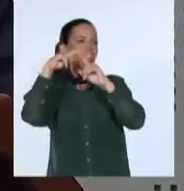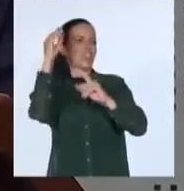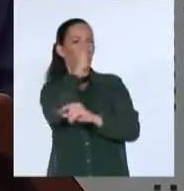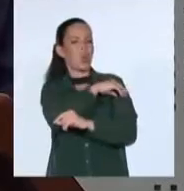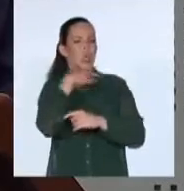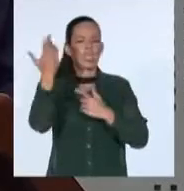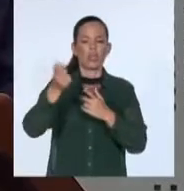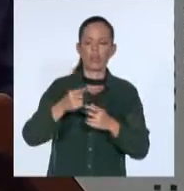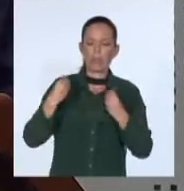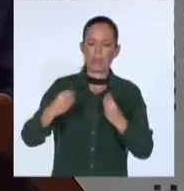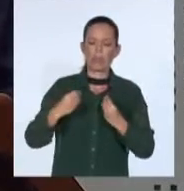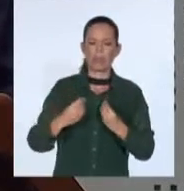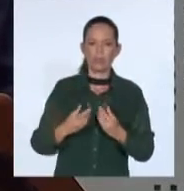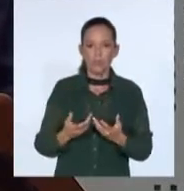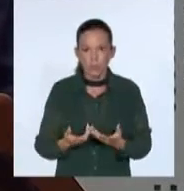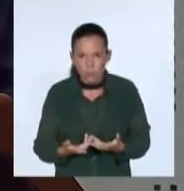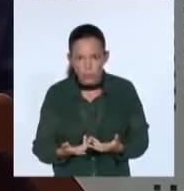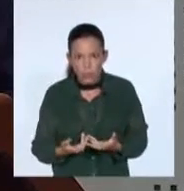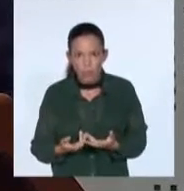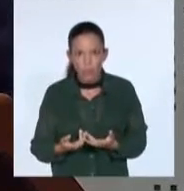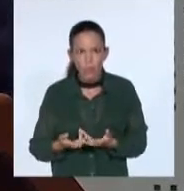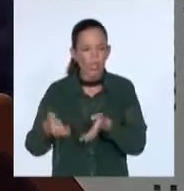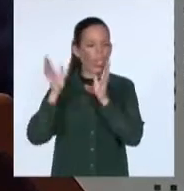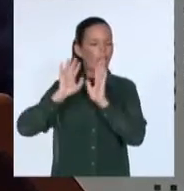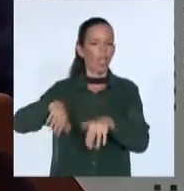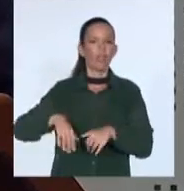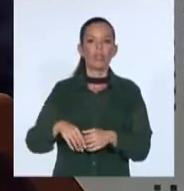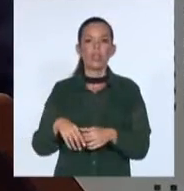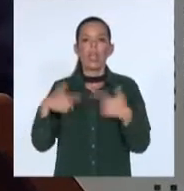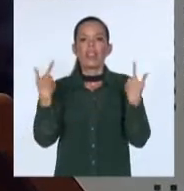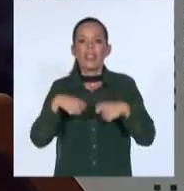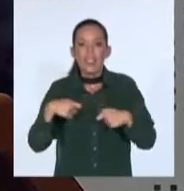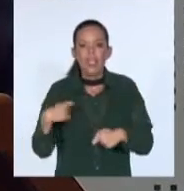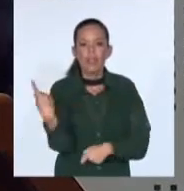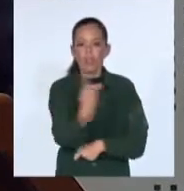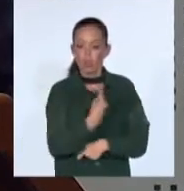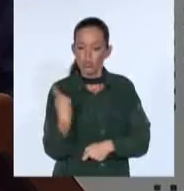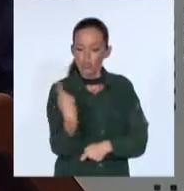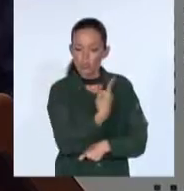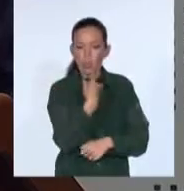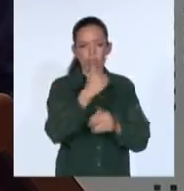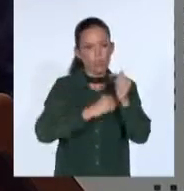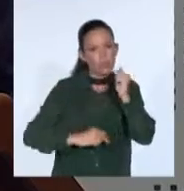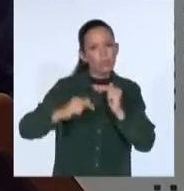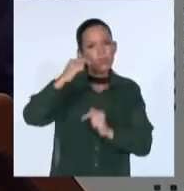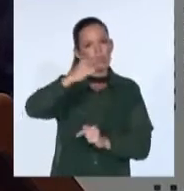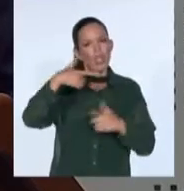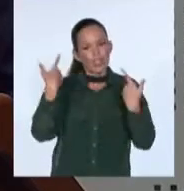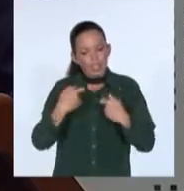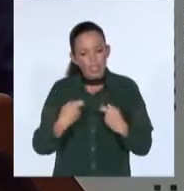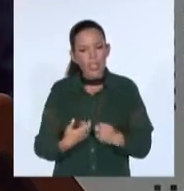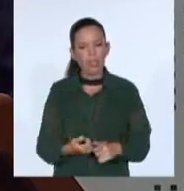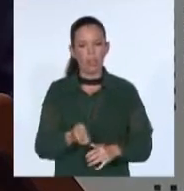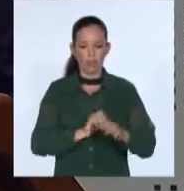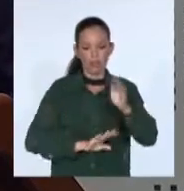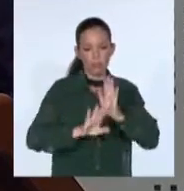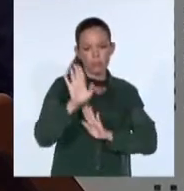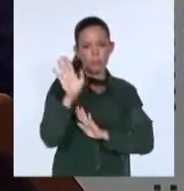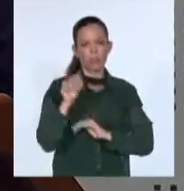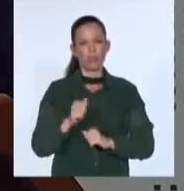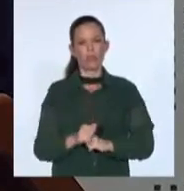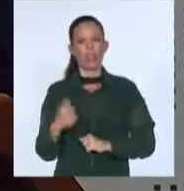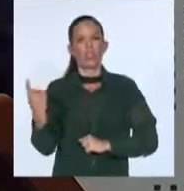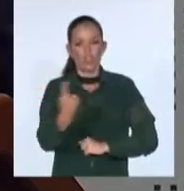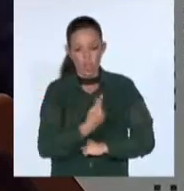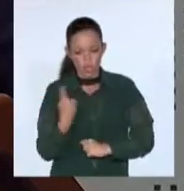¡Mentira! Debemos producirlo nosotros, debemos hacerlo nosotros. Tenemos los